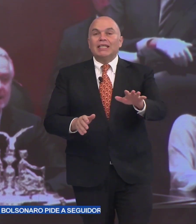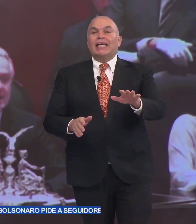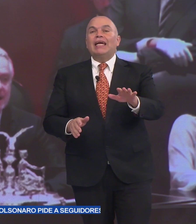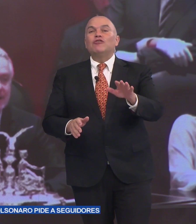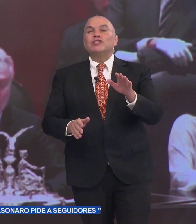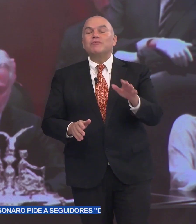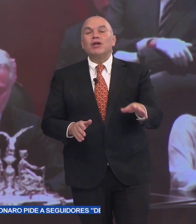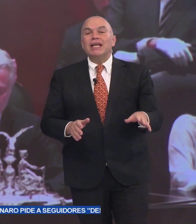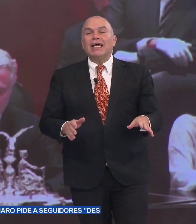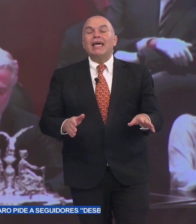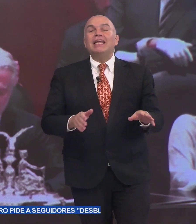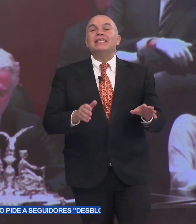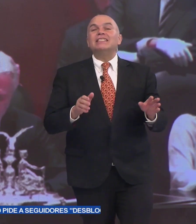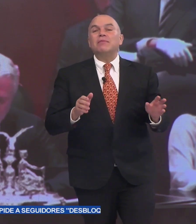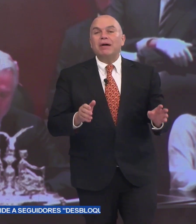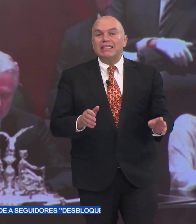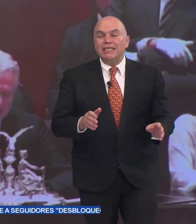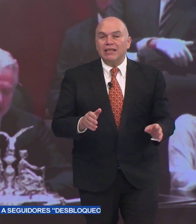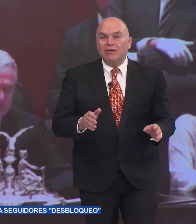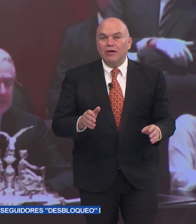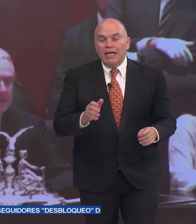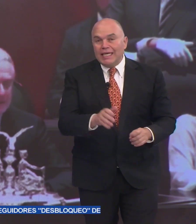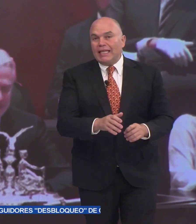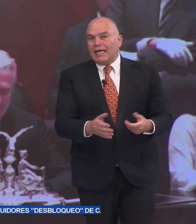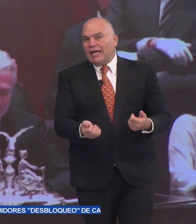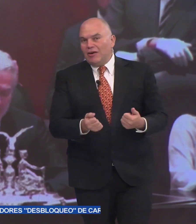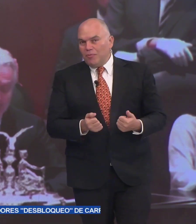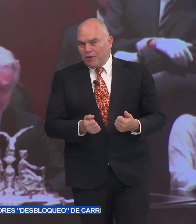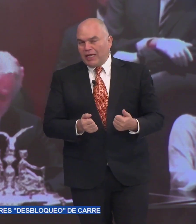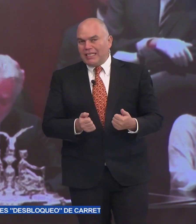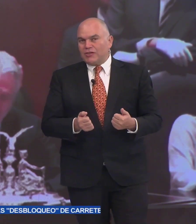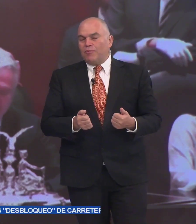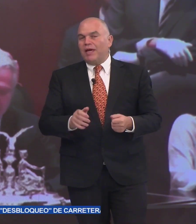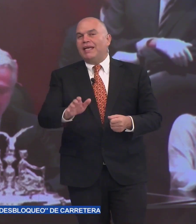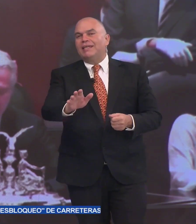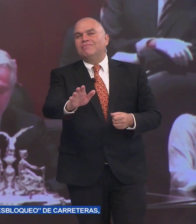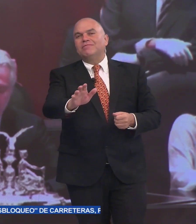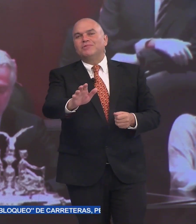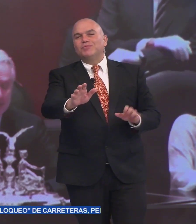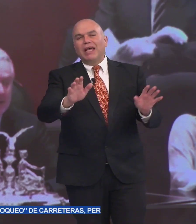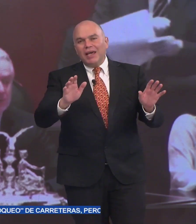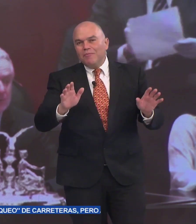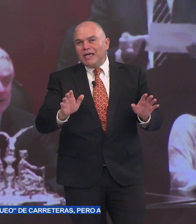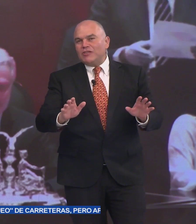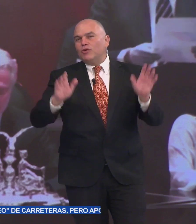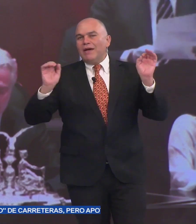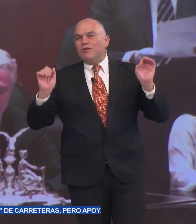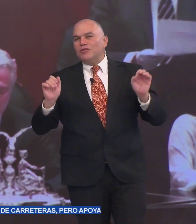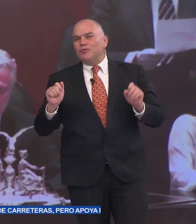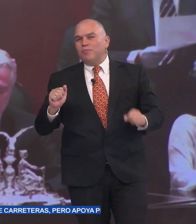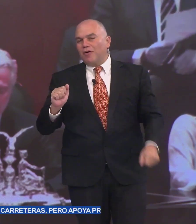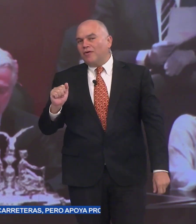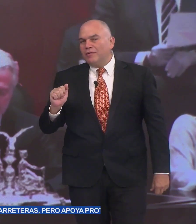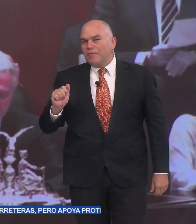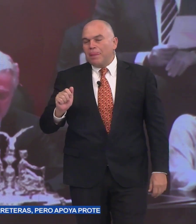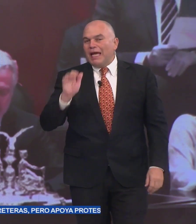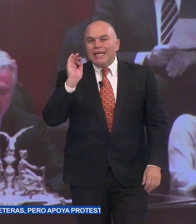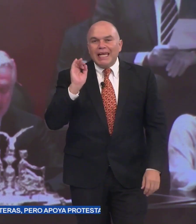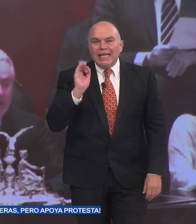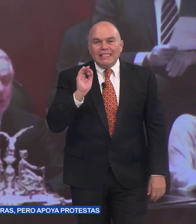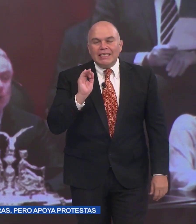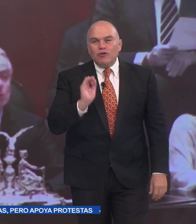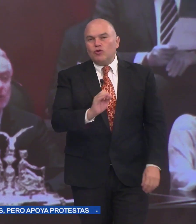que los de morena quieren desaparecerlo y atacarlo porque les conviene mesuremos un poco